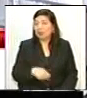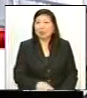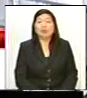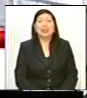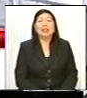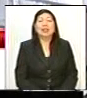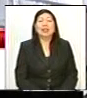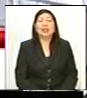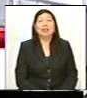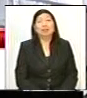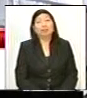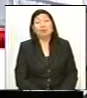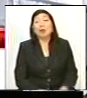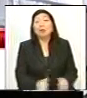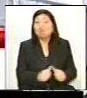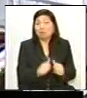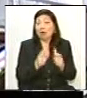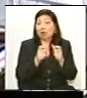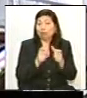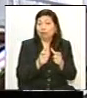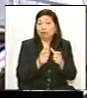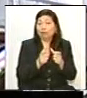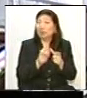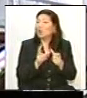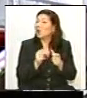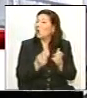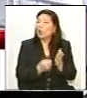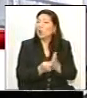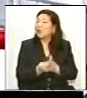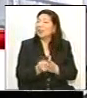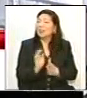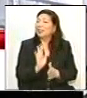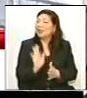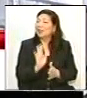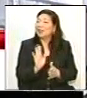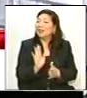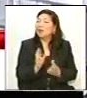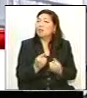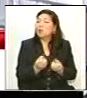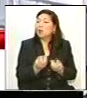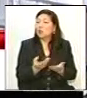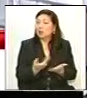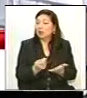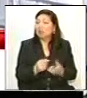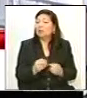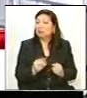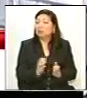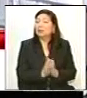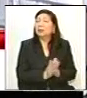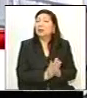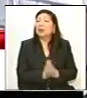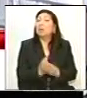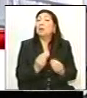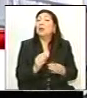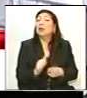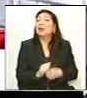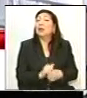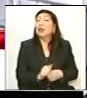O sea, el modelo de control concurrente no cuesta más que eso y genera muchísimos beneficios. ¿Por qué? Porque en la